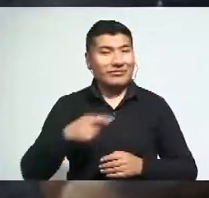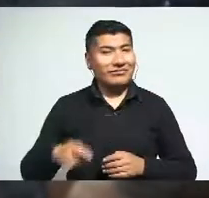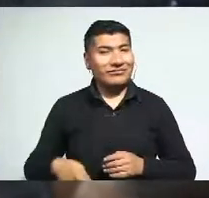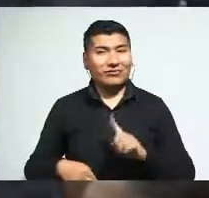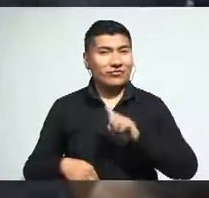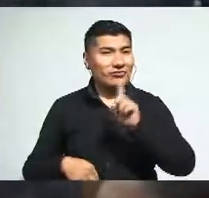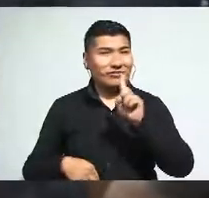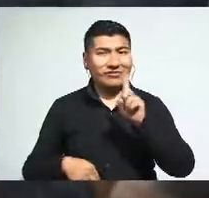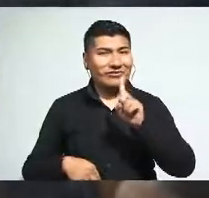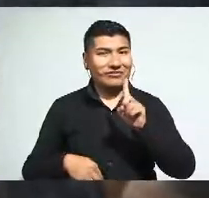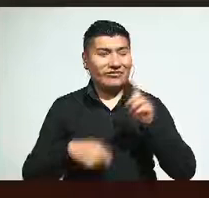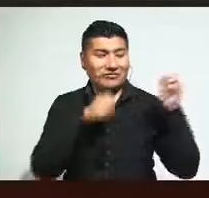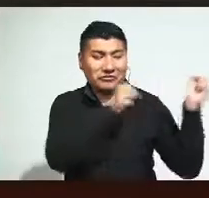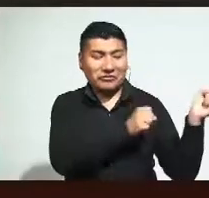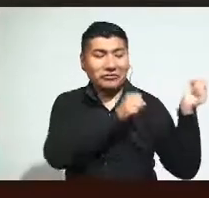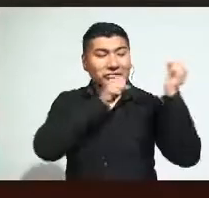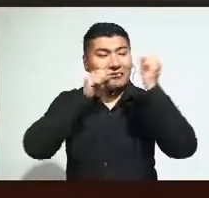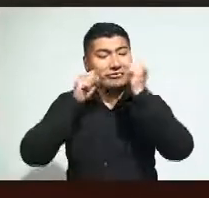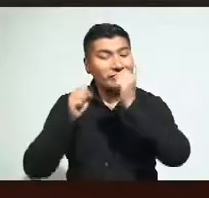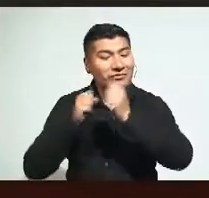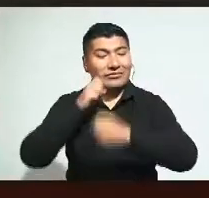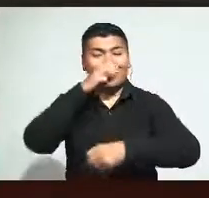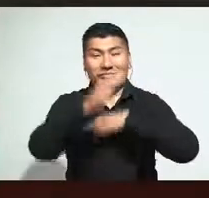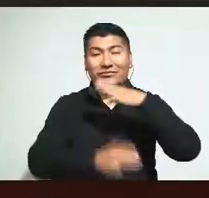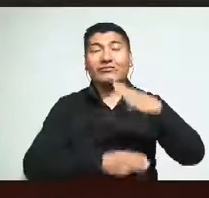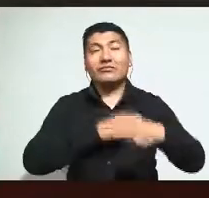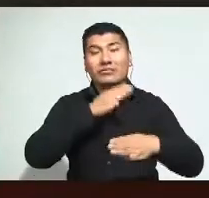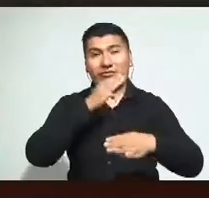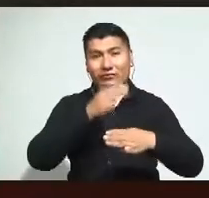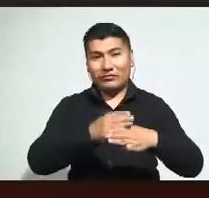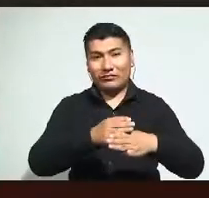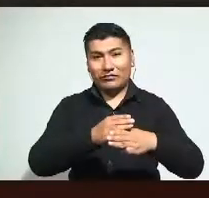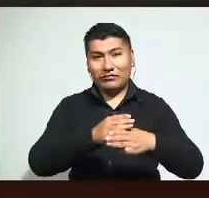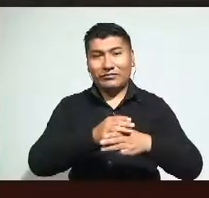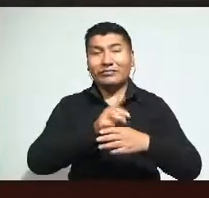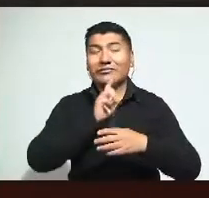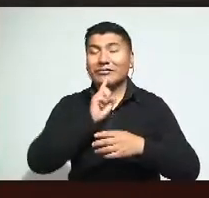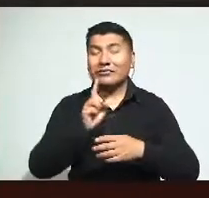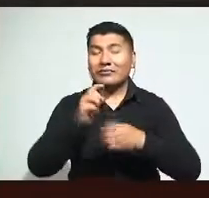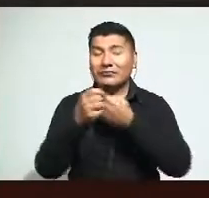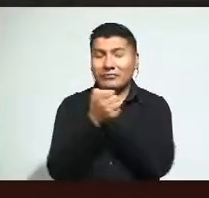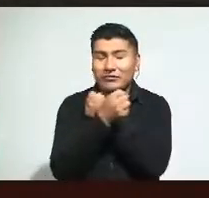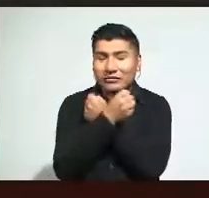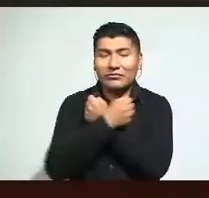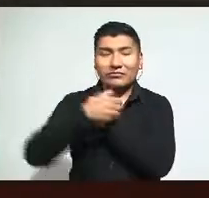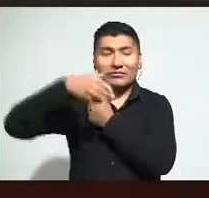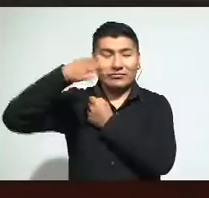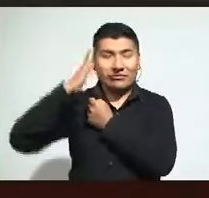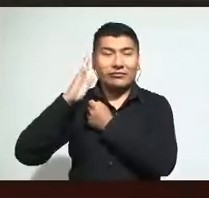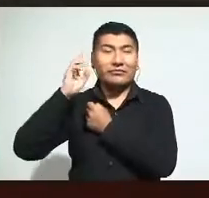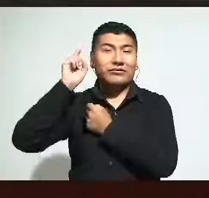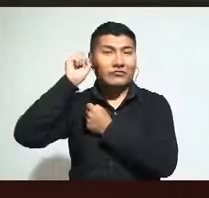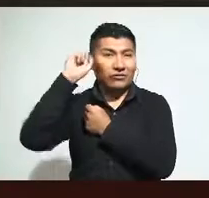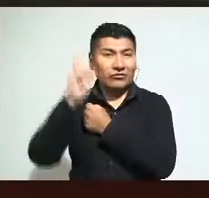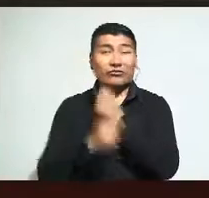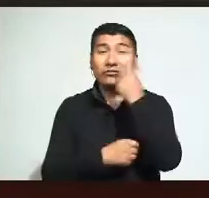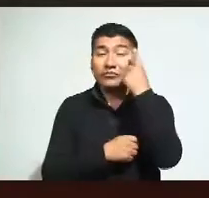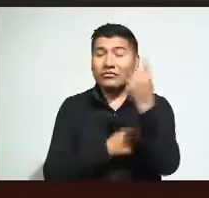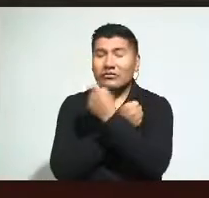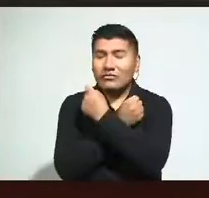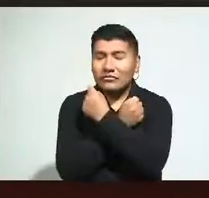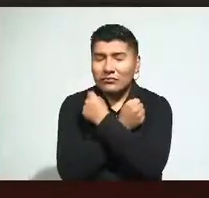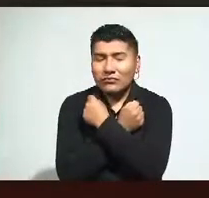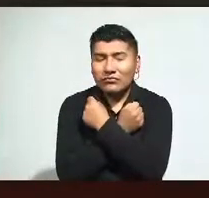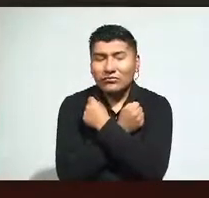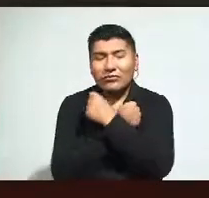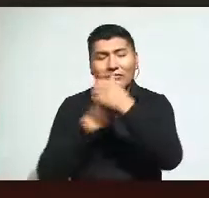el poder según el mundo sino es el amor de dios' un amor capaz